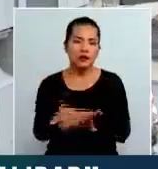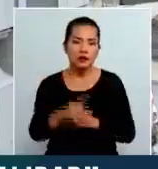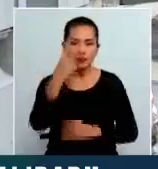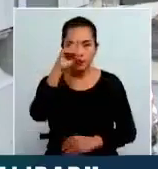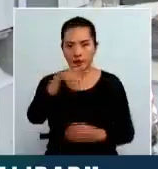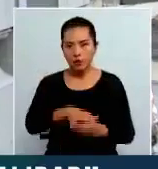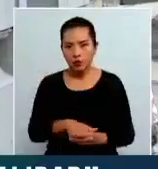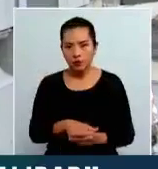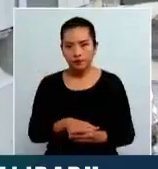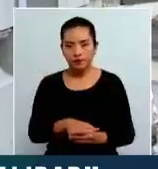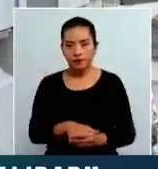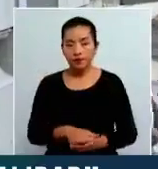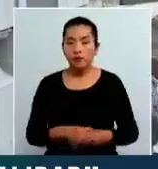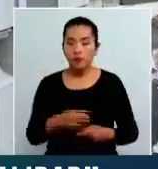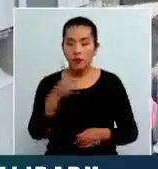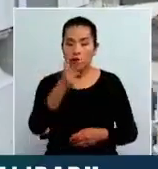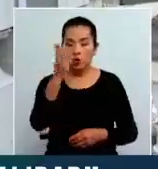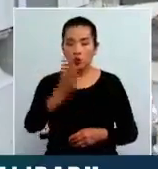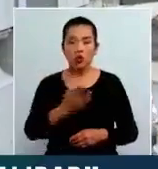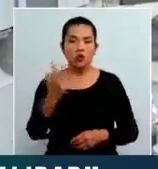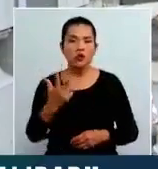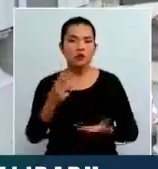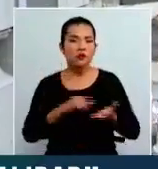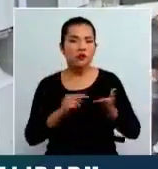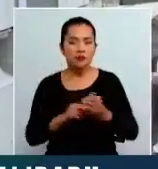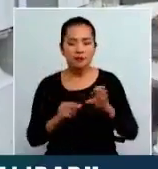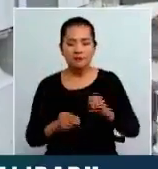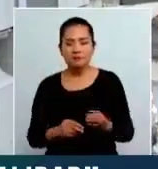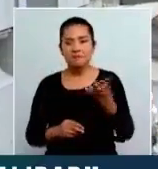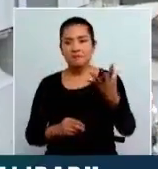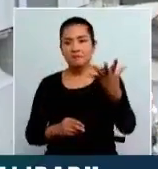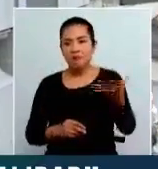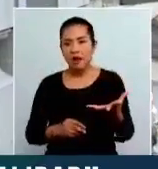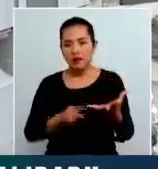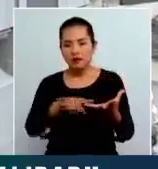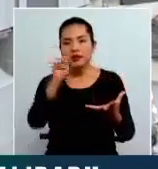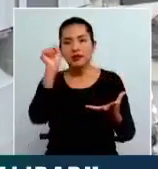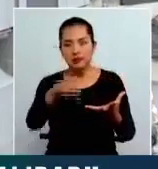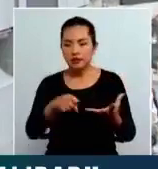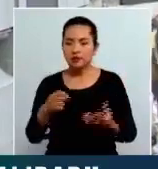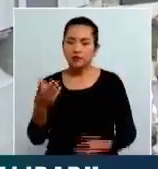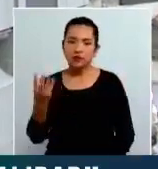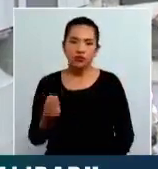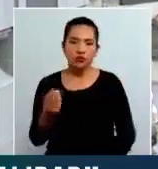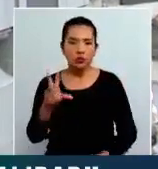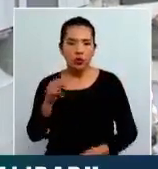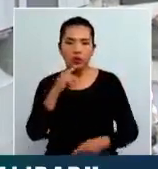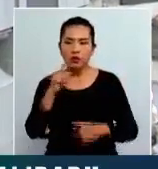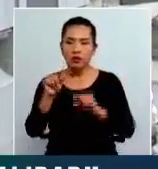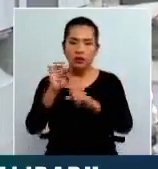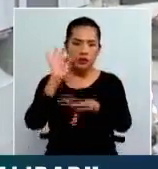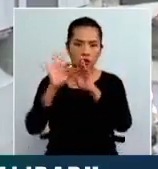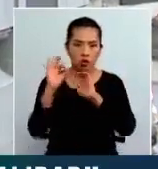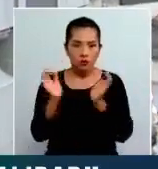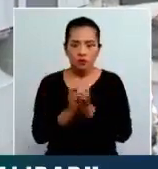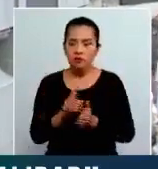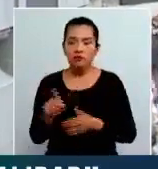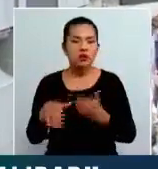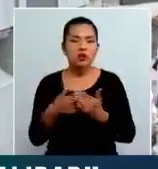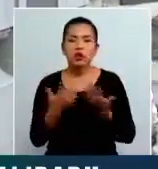a través de los dos tercios, que está en sus manos, poderle dar debida institucionalidad a la Defensoría del Pueblo, lo están